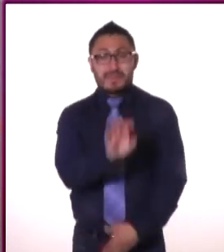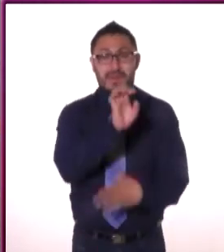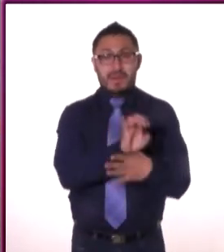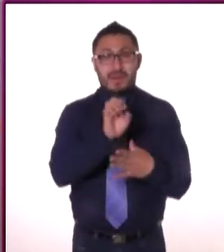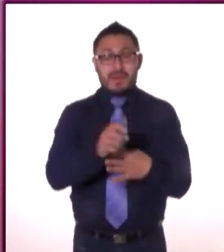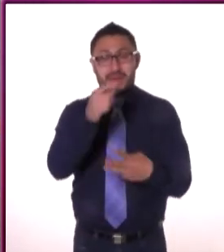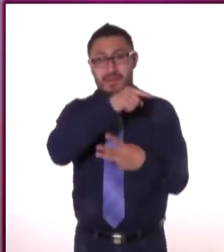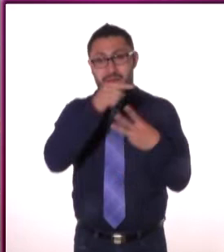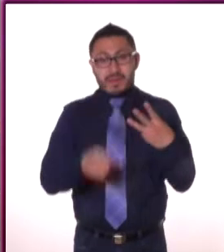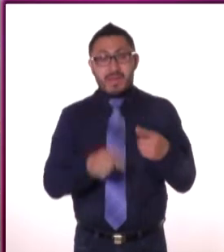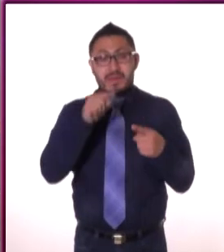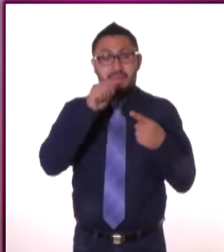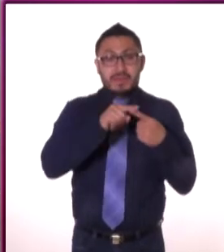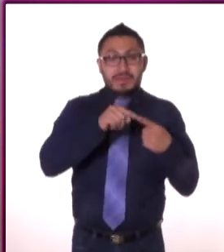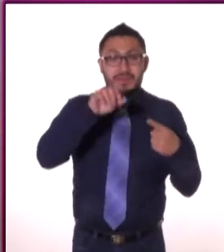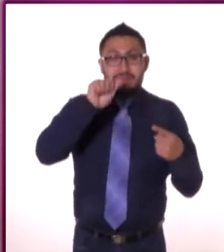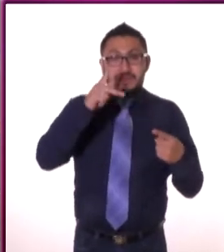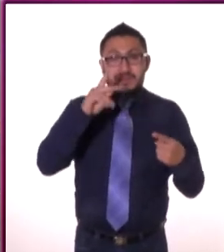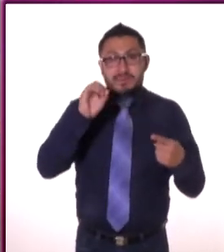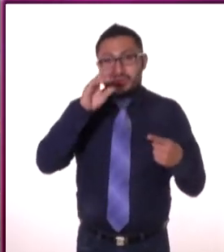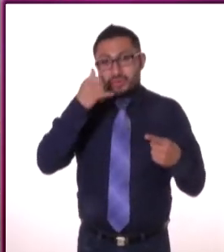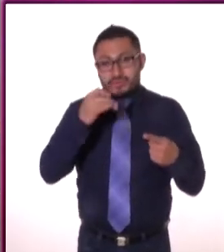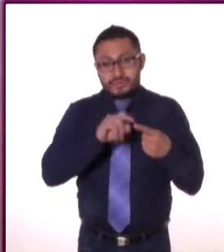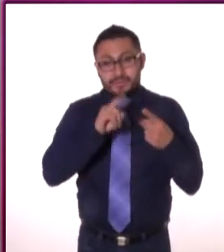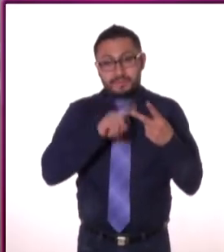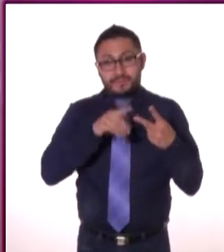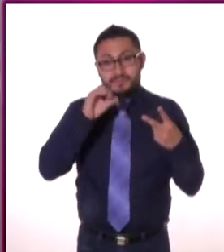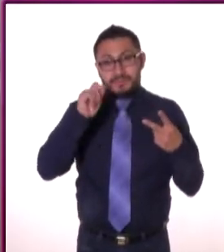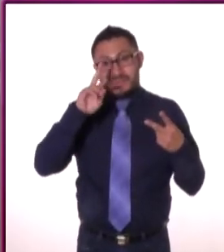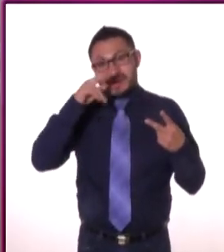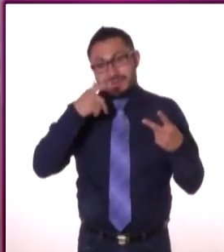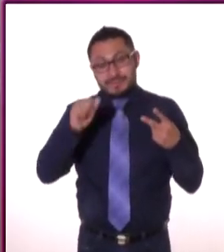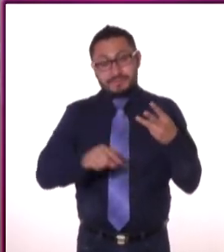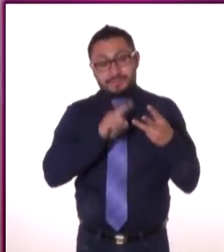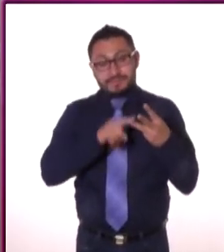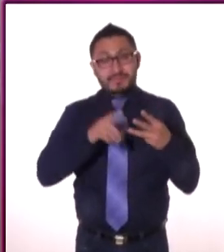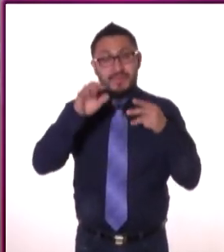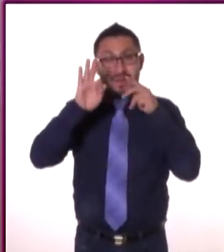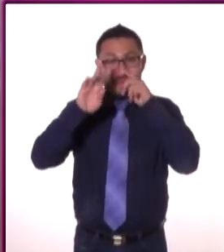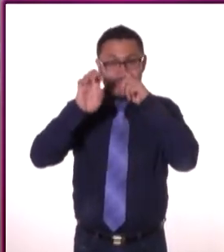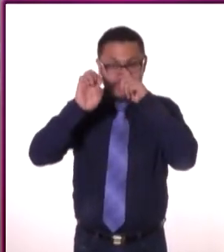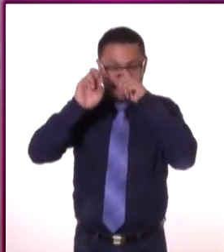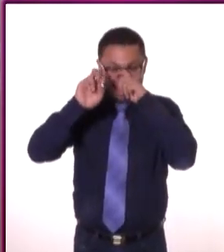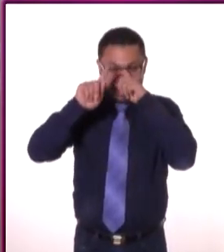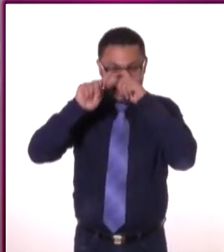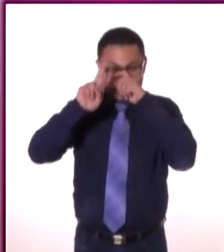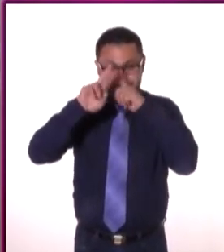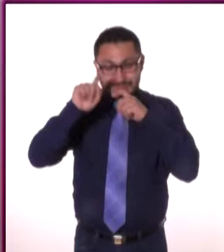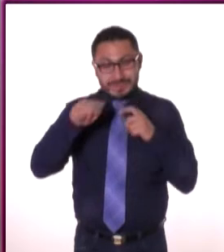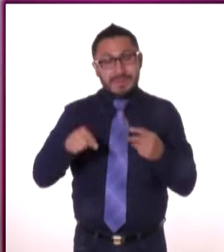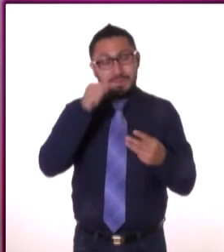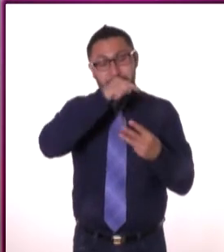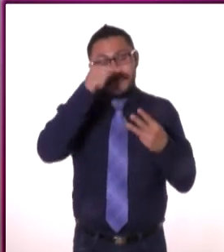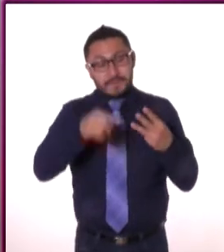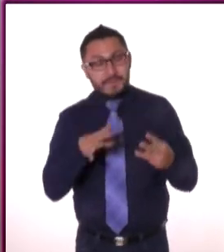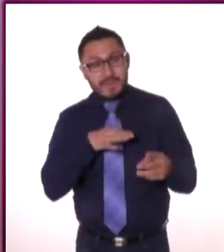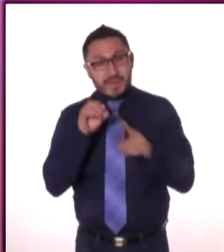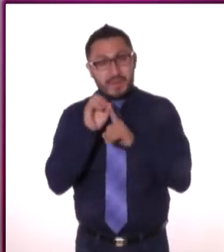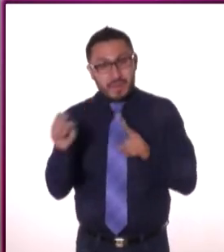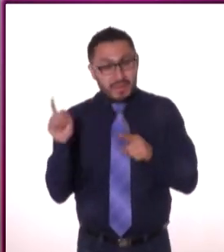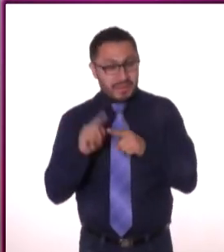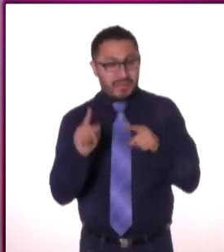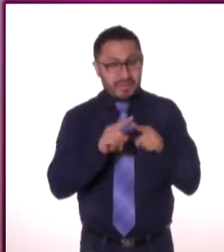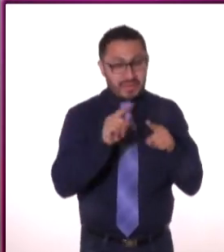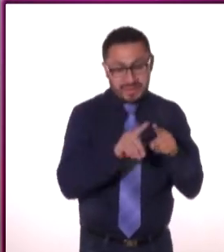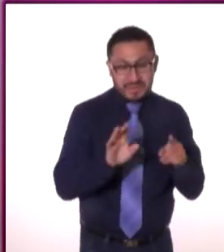¿no? Y entonces esas tres cosas, el punto de apoyo, la carga y el punto donde uno aplica fuerza, pueden estar en varios